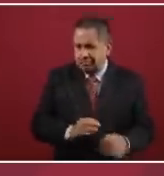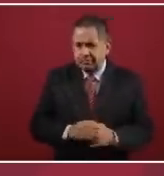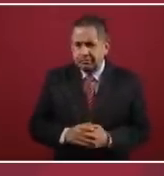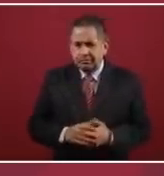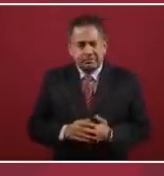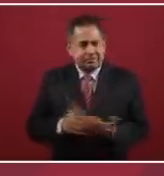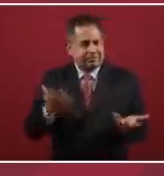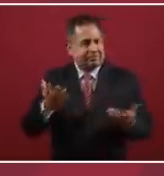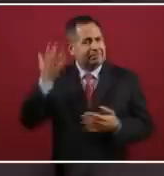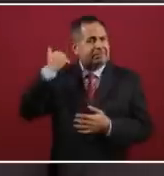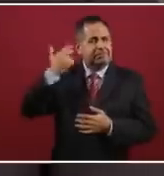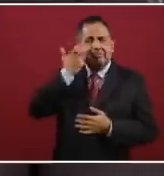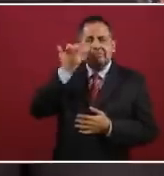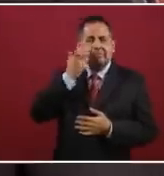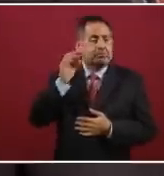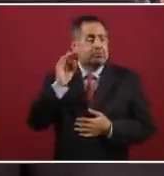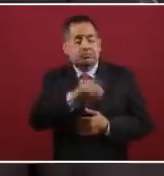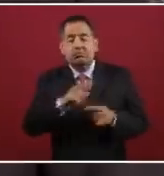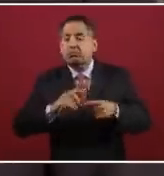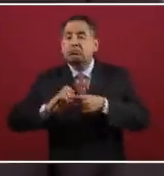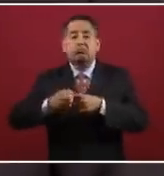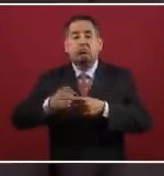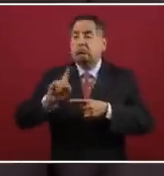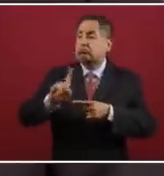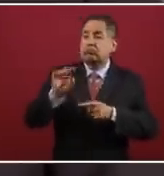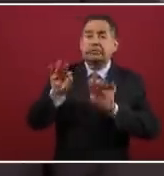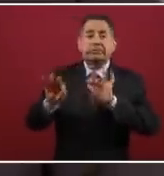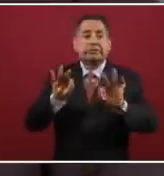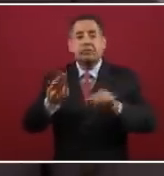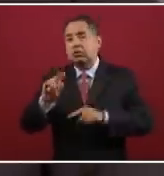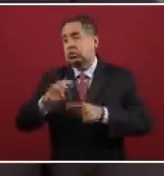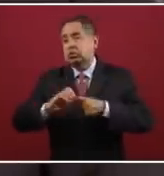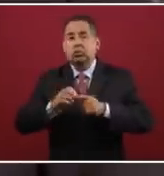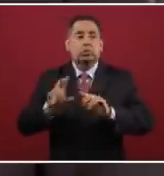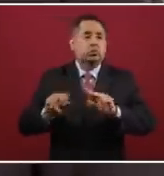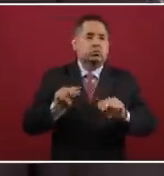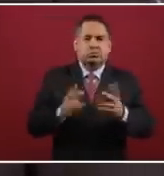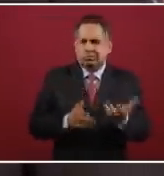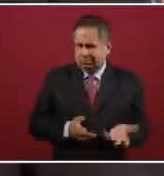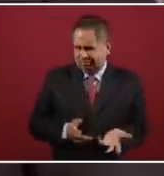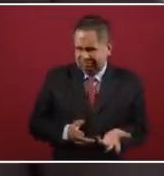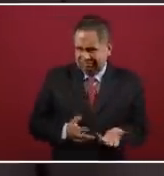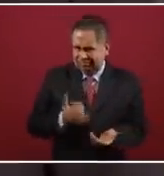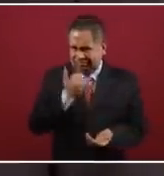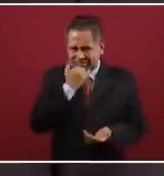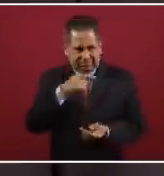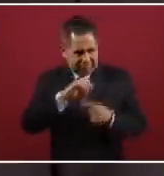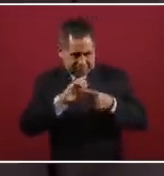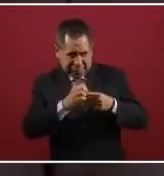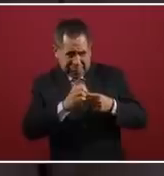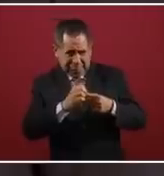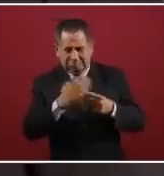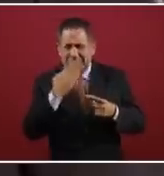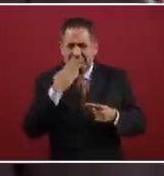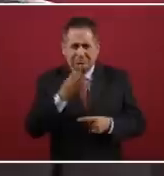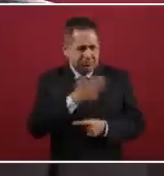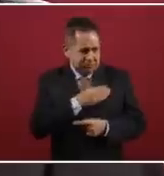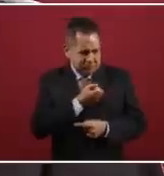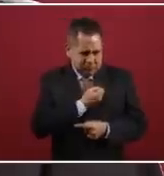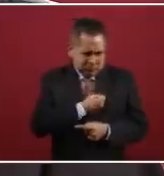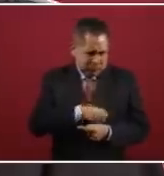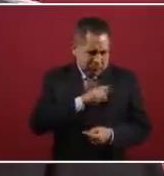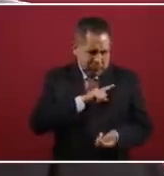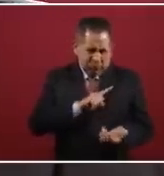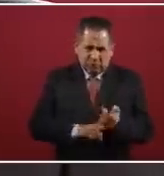Imagínense la mala fama al frijol, que es un alimento fundamental, pura